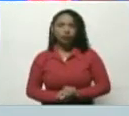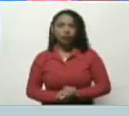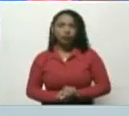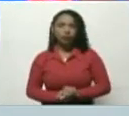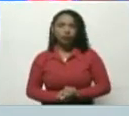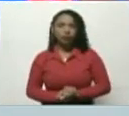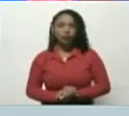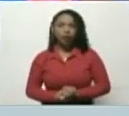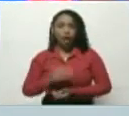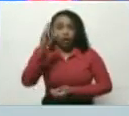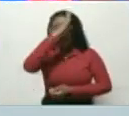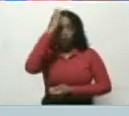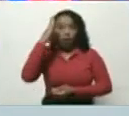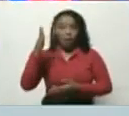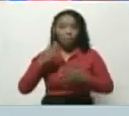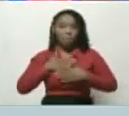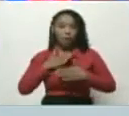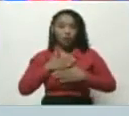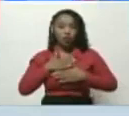Diosdado, para nosotros quienes